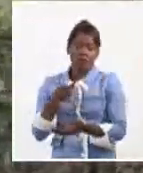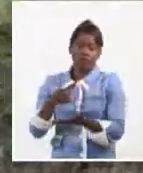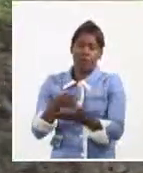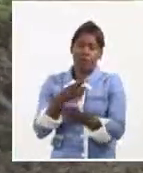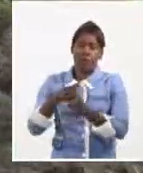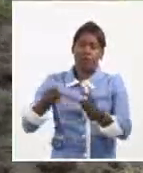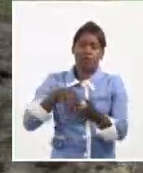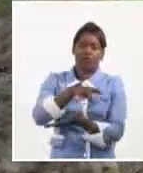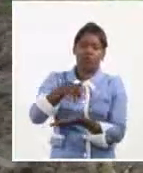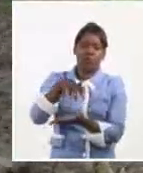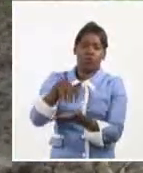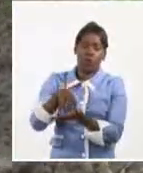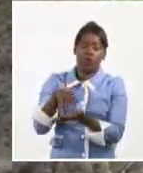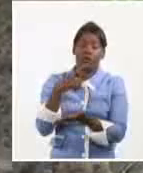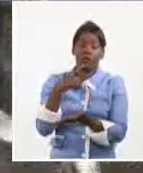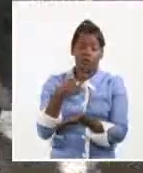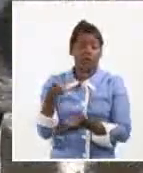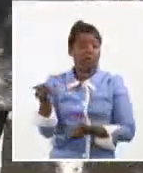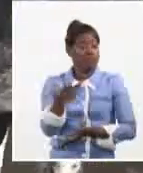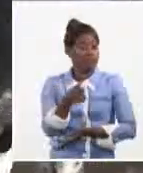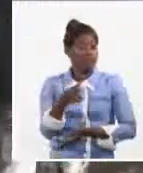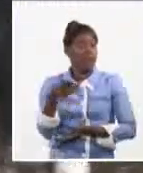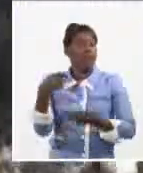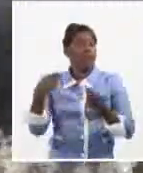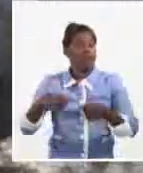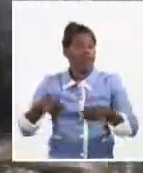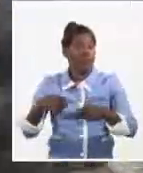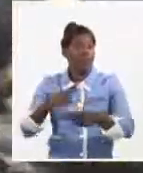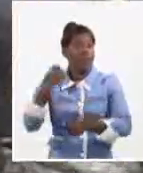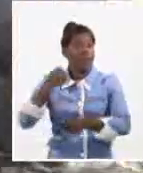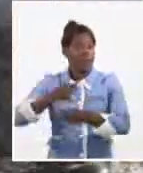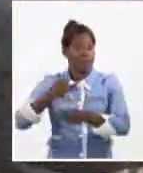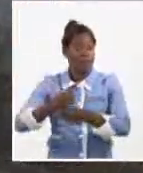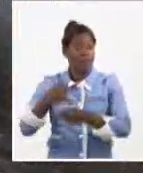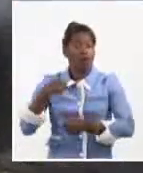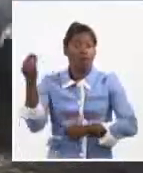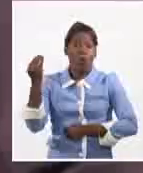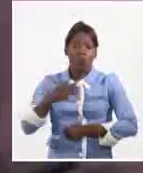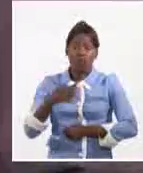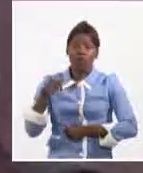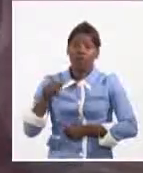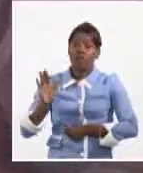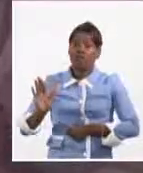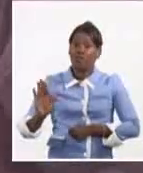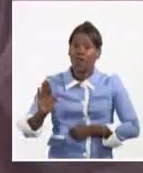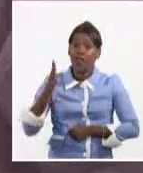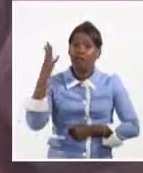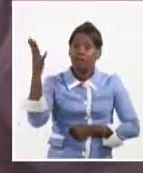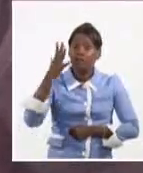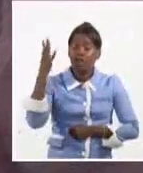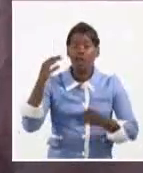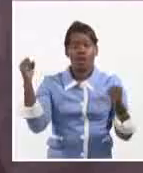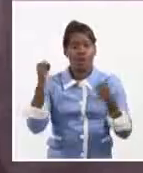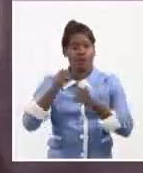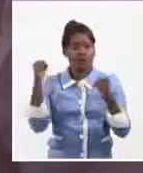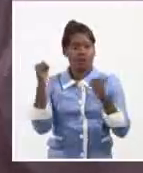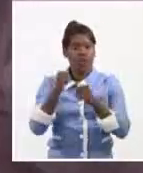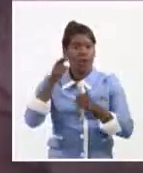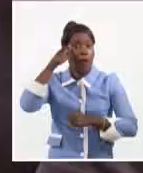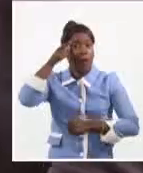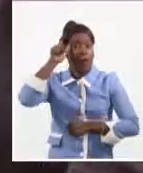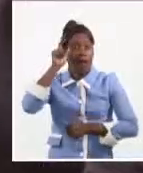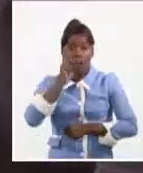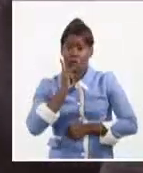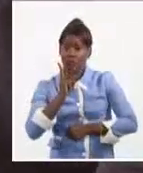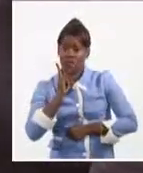retos importantes, como la campaña de frío, la ganadería y otros, se sabe a dónde ir y cómo articular mejor todos los